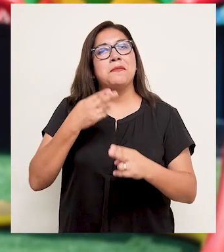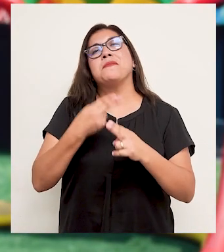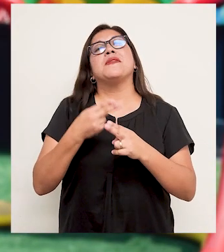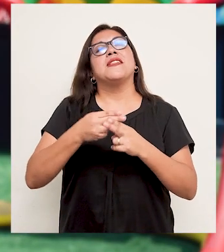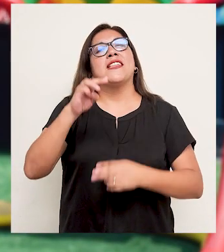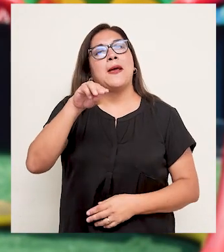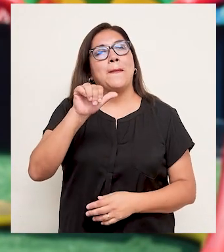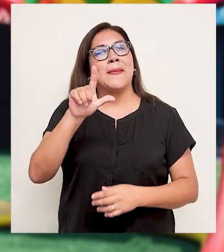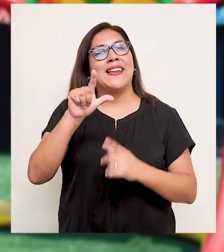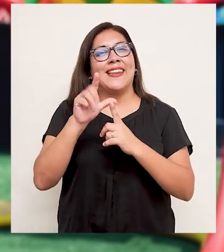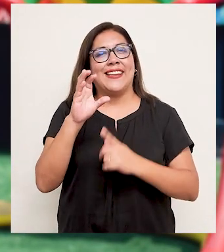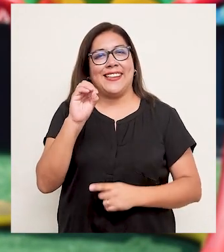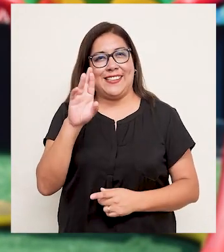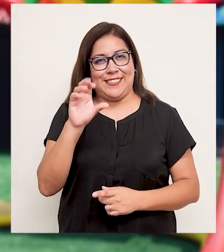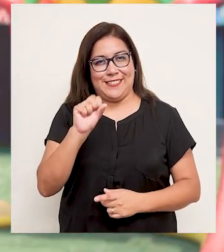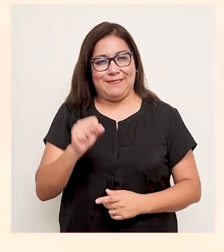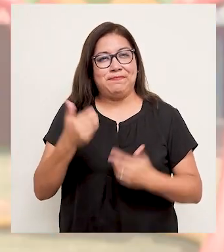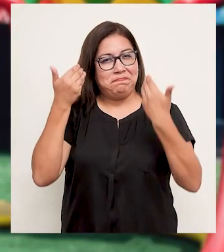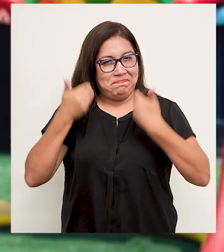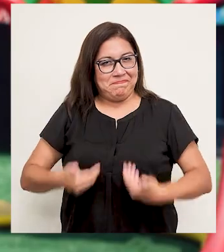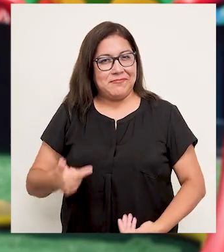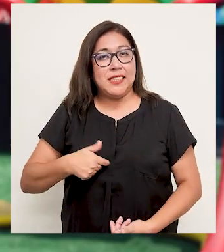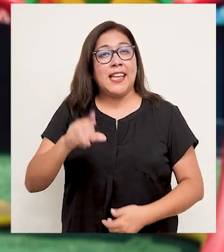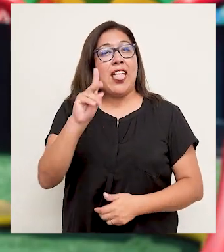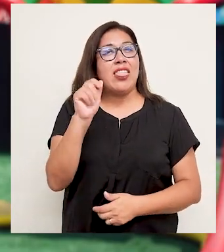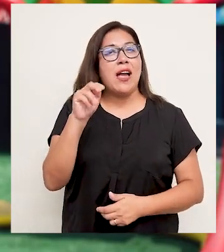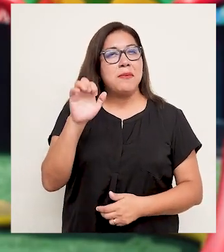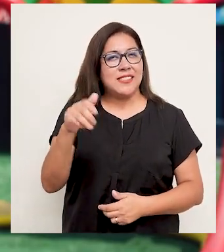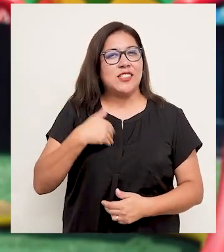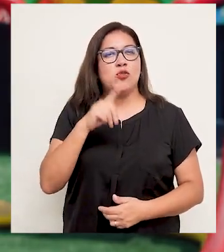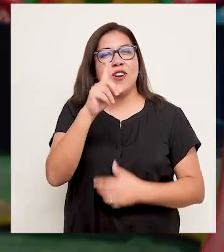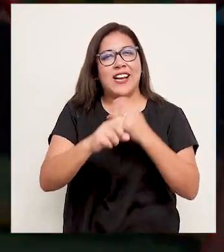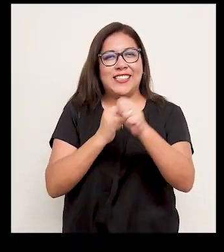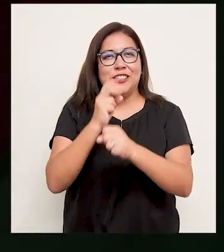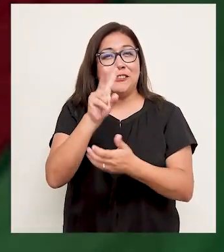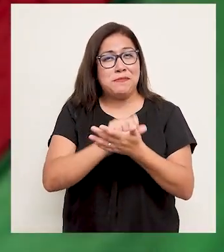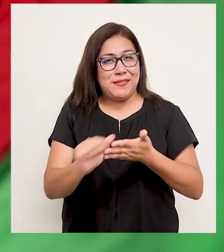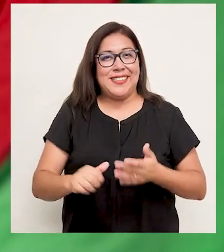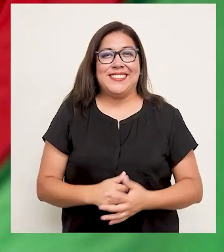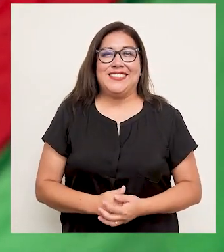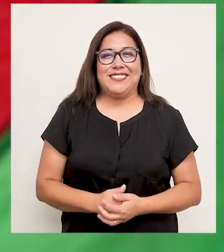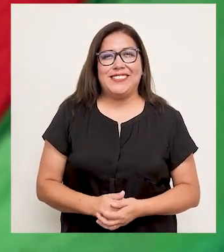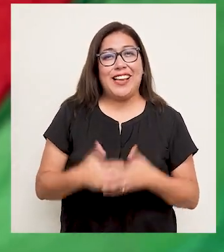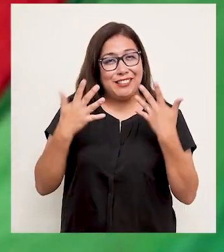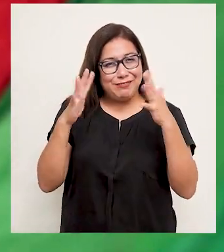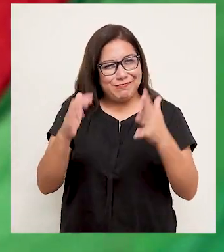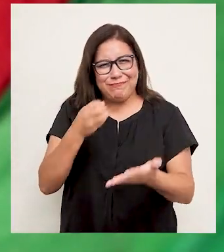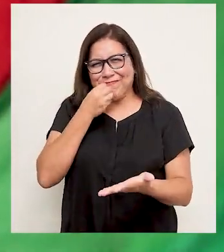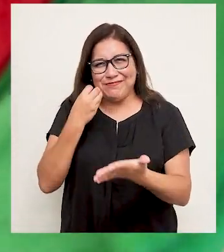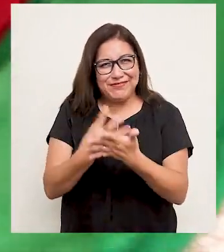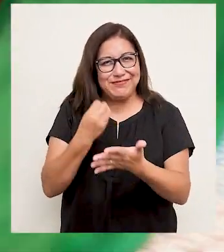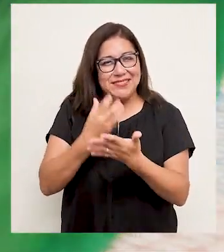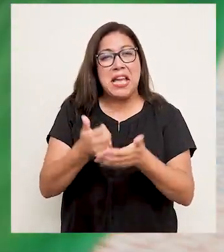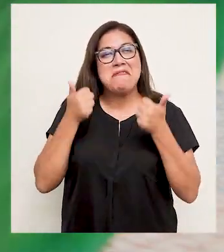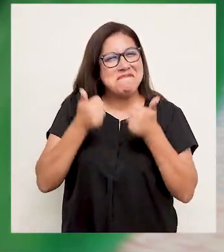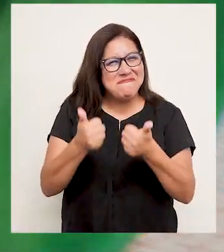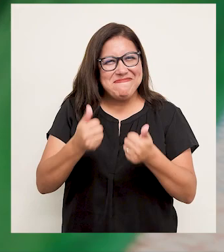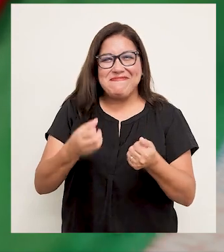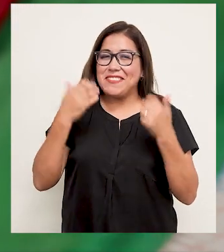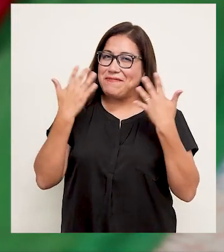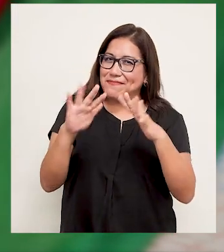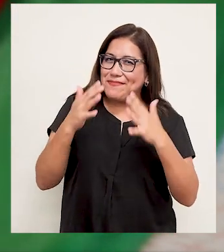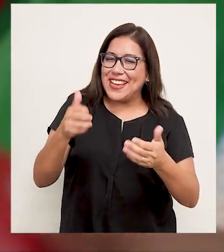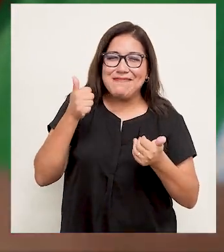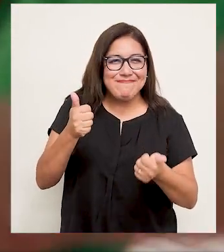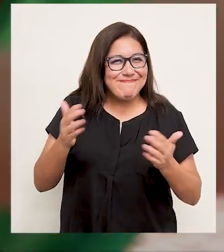Mi nombre es Milagros Espinosa Bélica. Damaris tiene 1 año y 2 meses. Muy bien, Damaris. Eso,